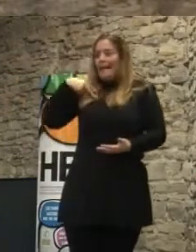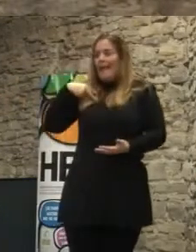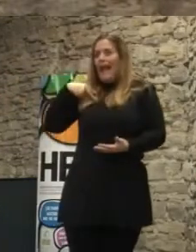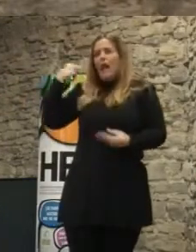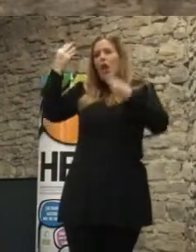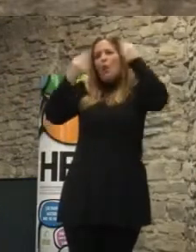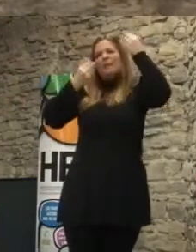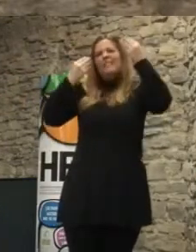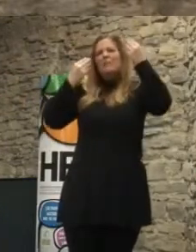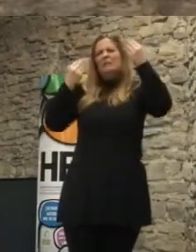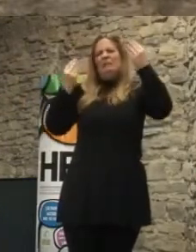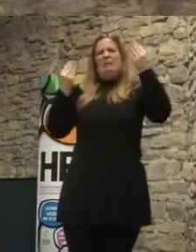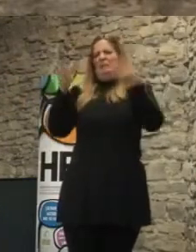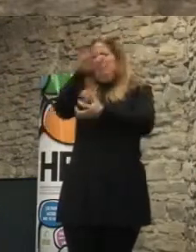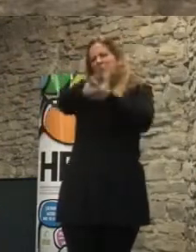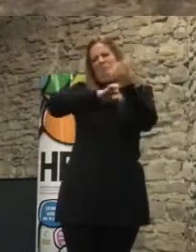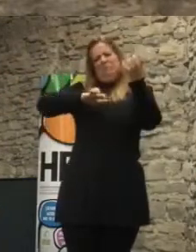es muy confuso, hay mucha niebla.